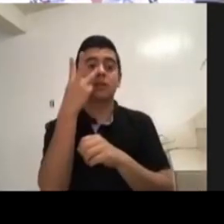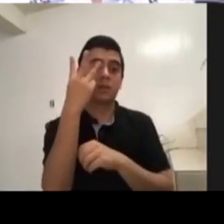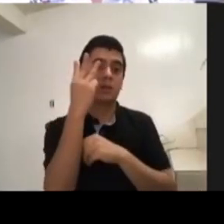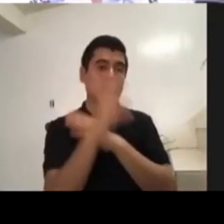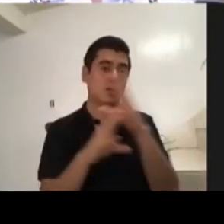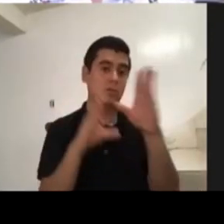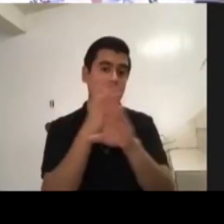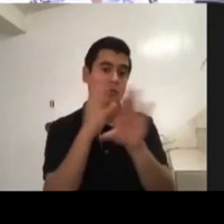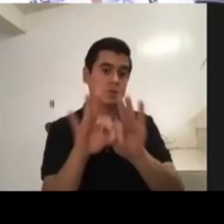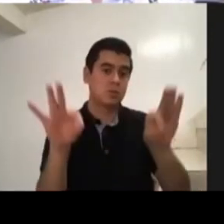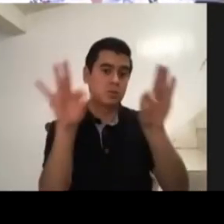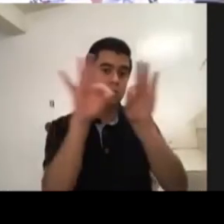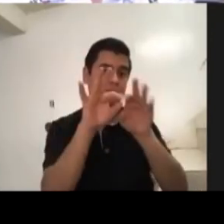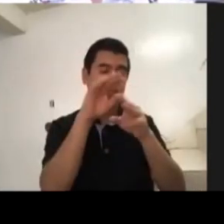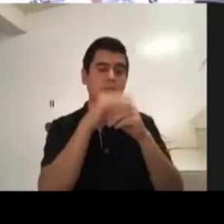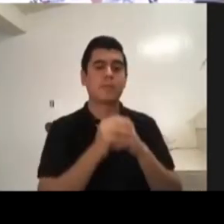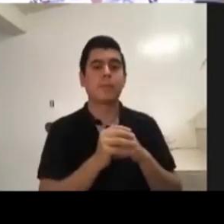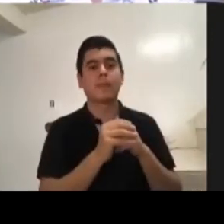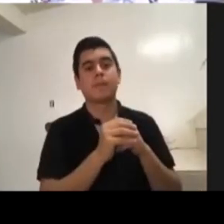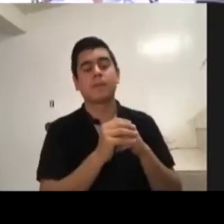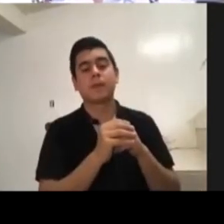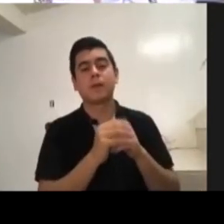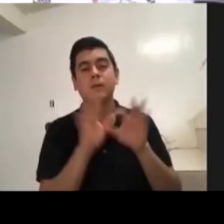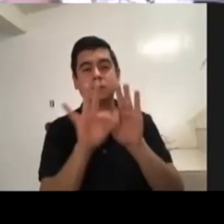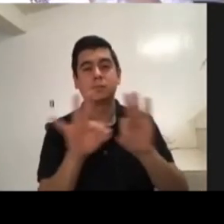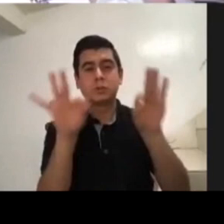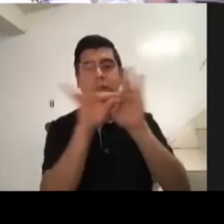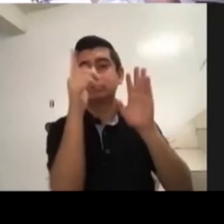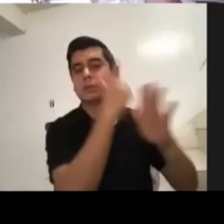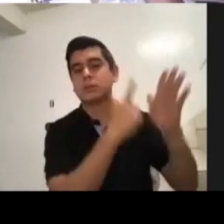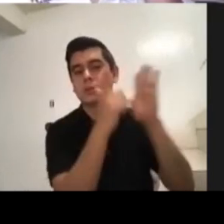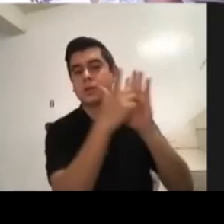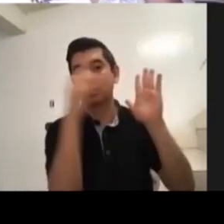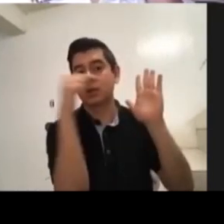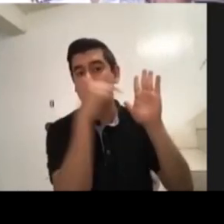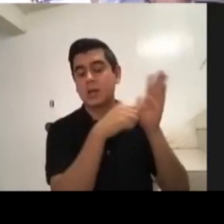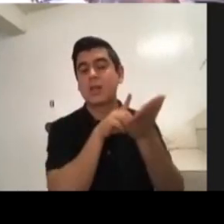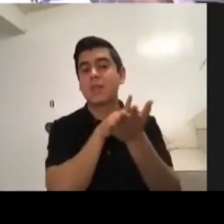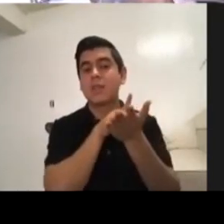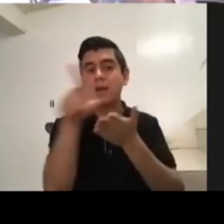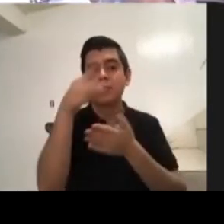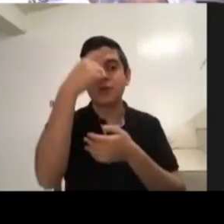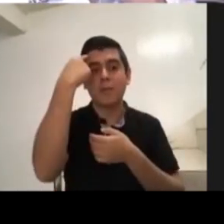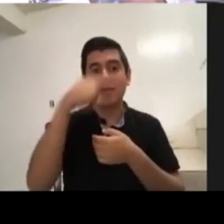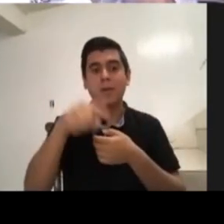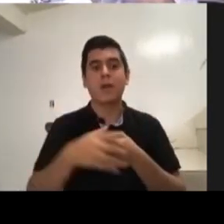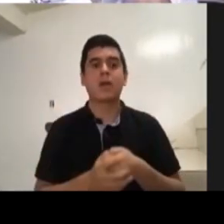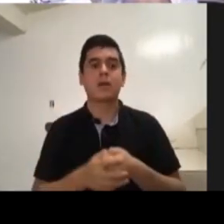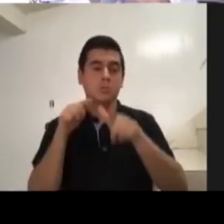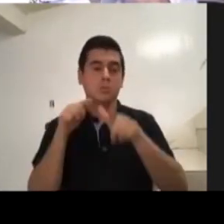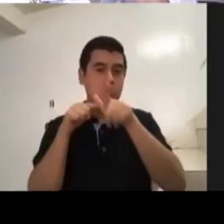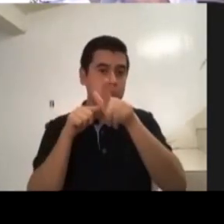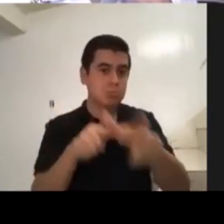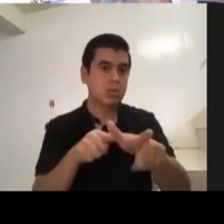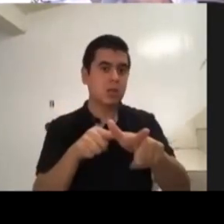se concede la mayor importancia al derecho a la formación y a la actualización permanente